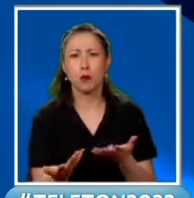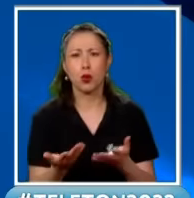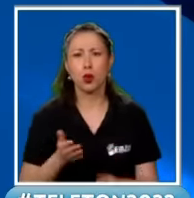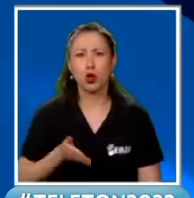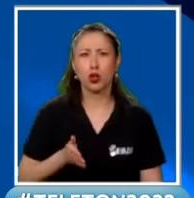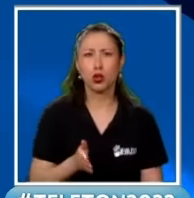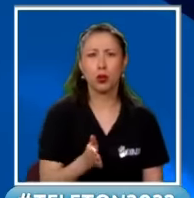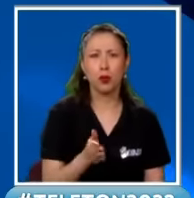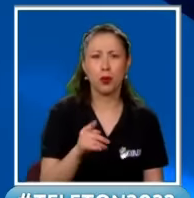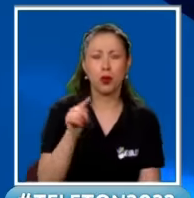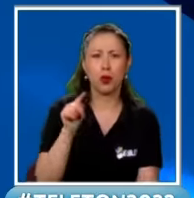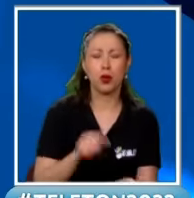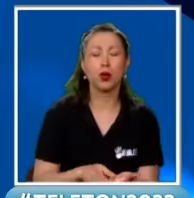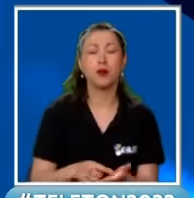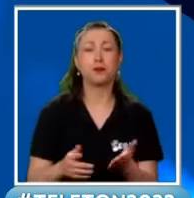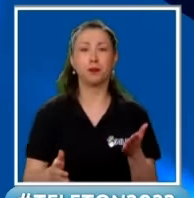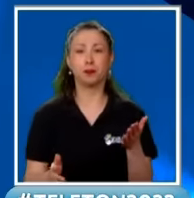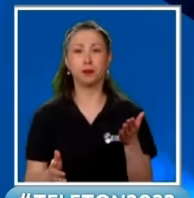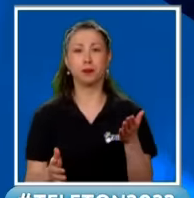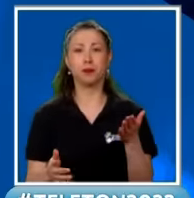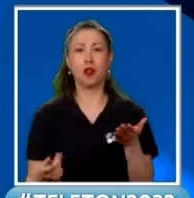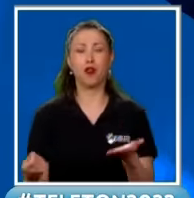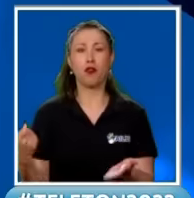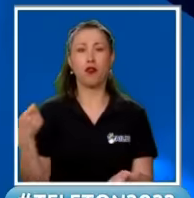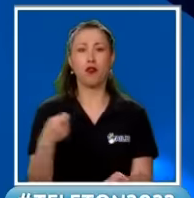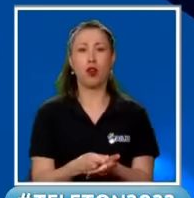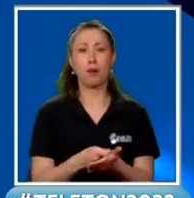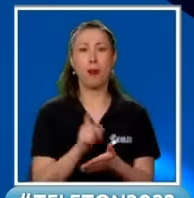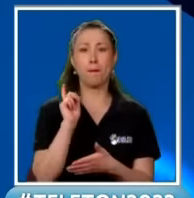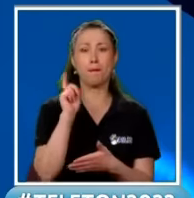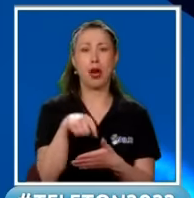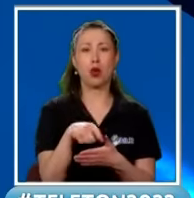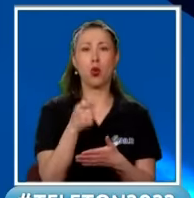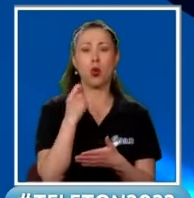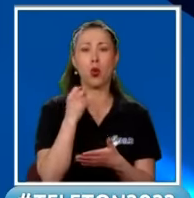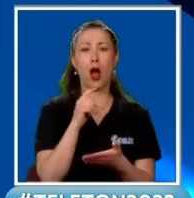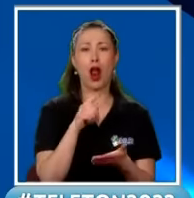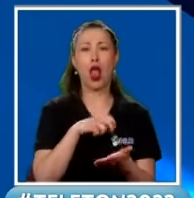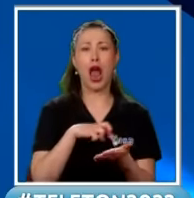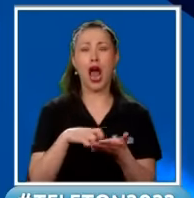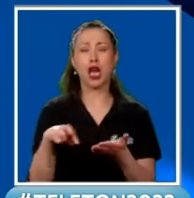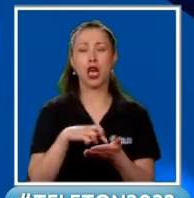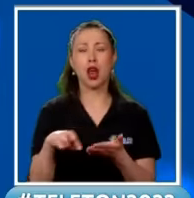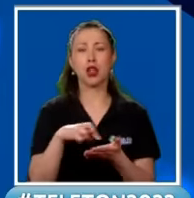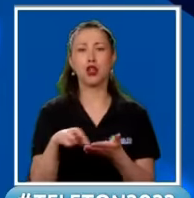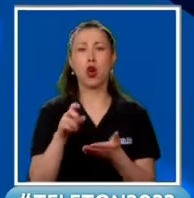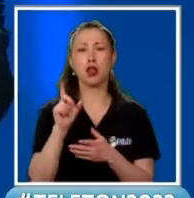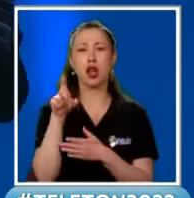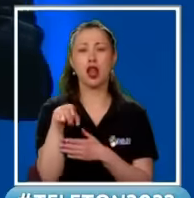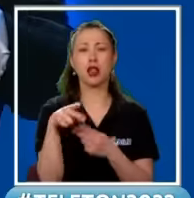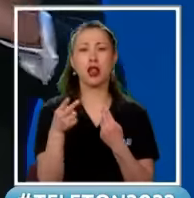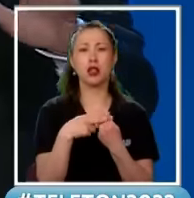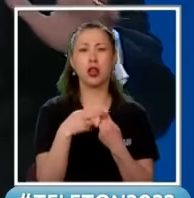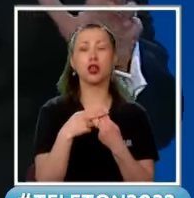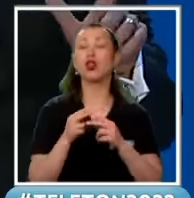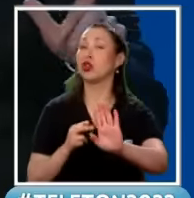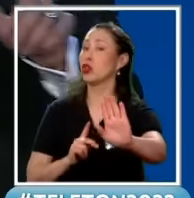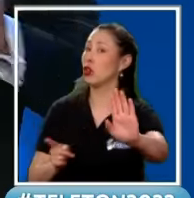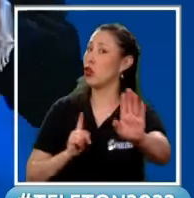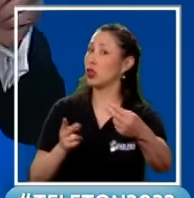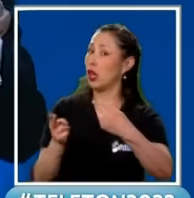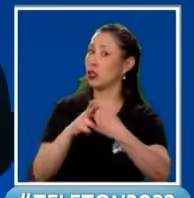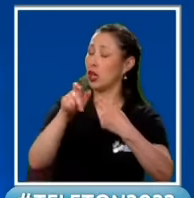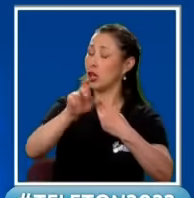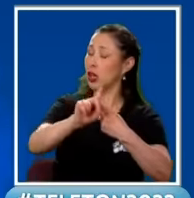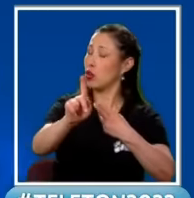¿Continuar? Método de pago, débito, crédito o la tarjeta de la Teletón. No, con eso no se juega.